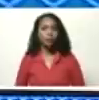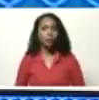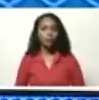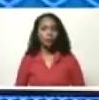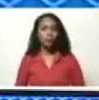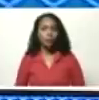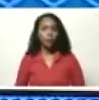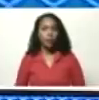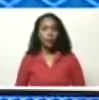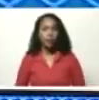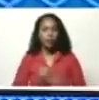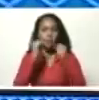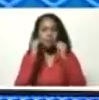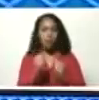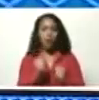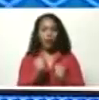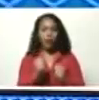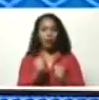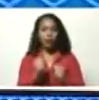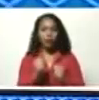de radicalización,